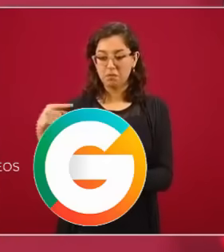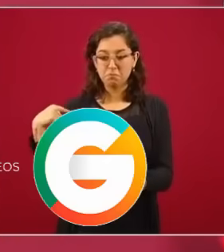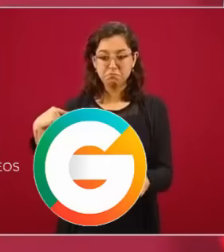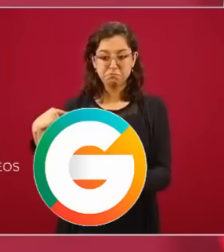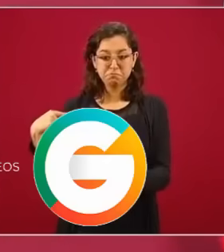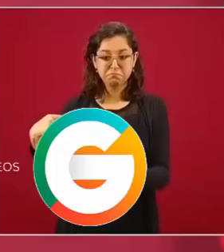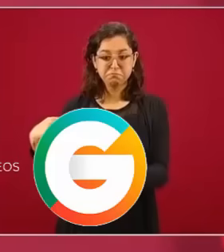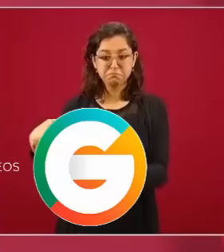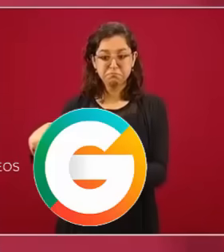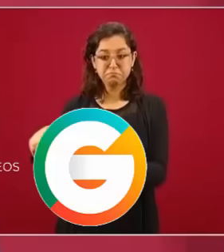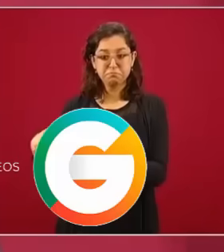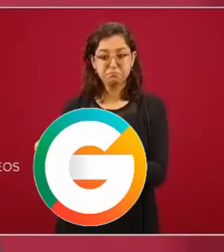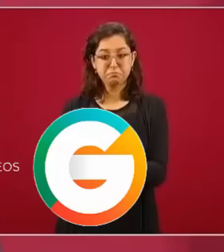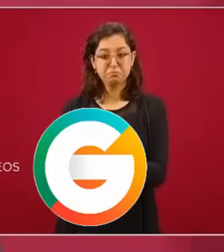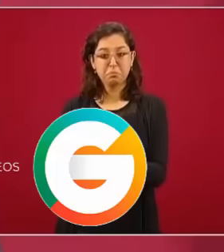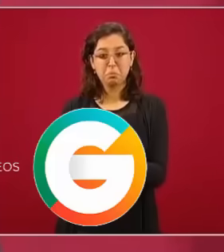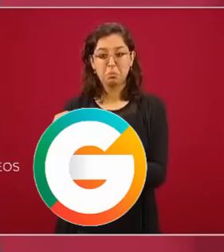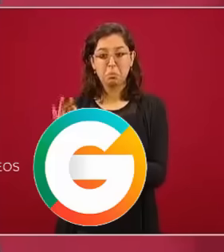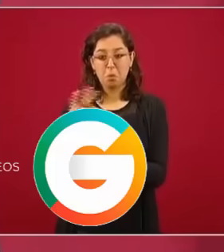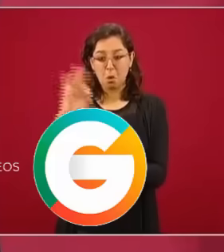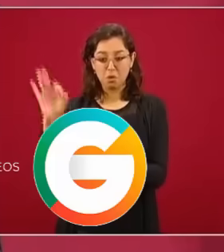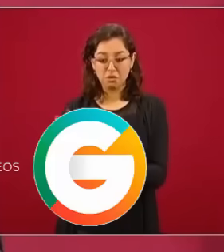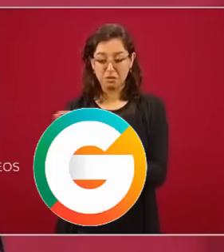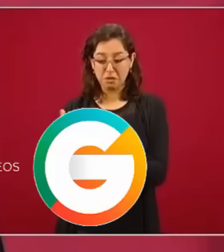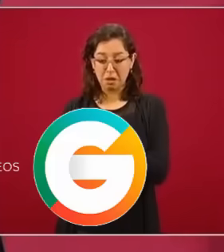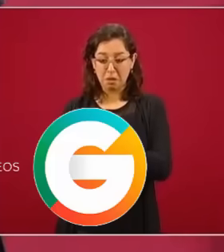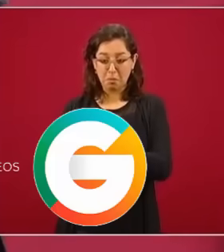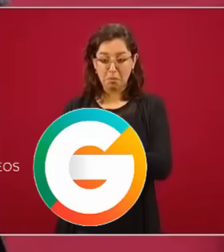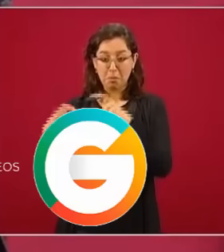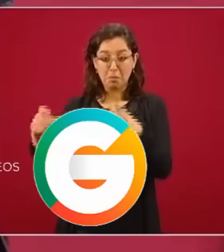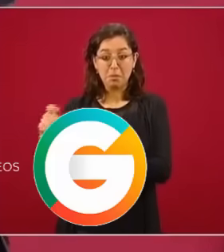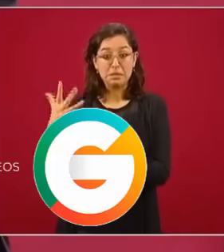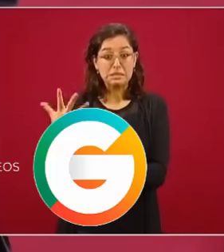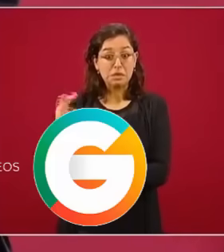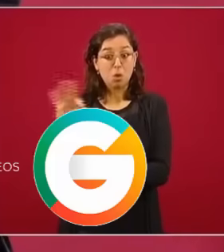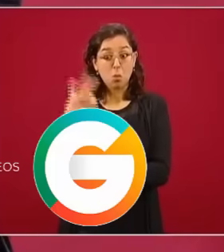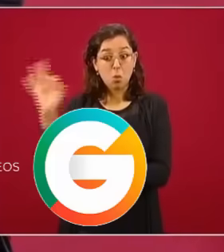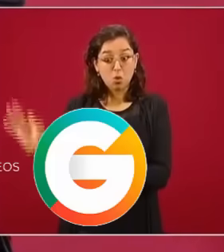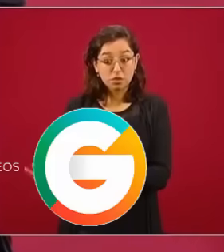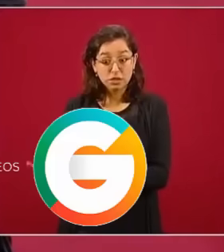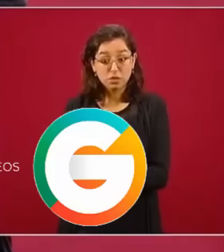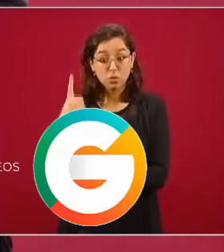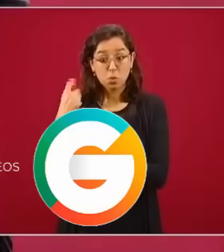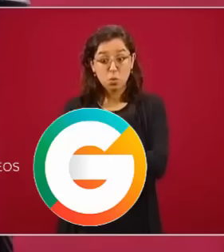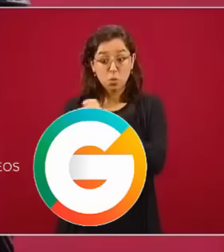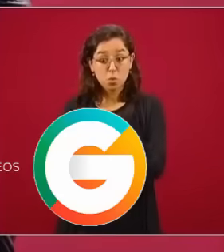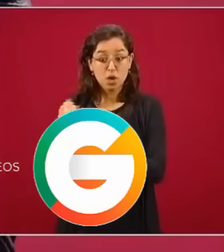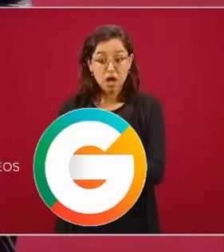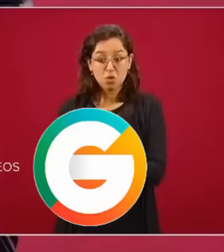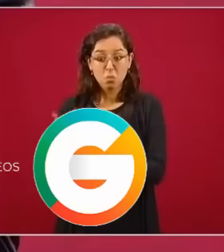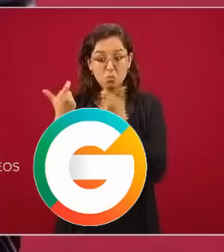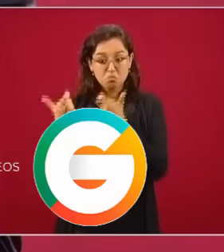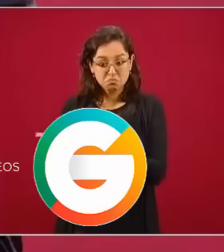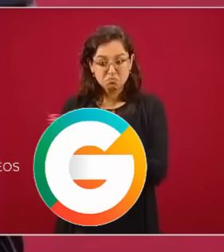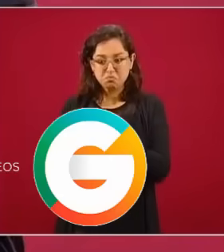ha tenido tasas de crecimiento del 5% anual.